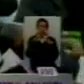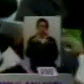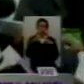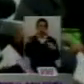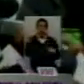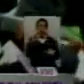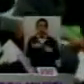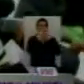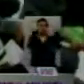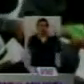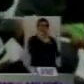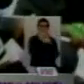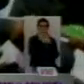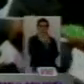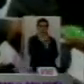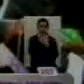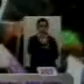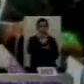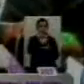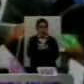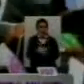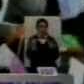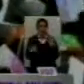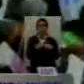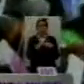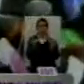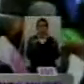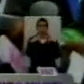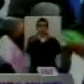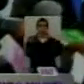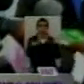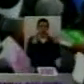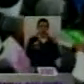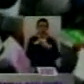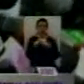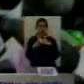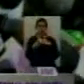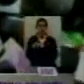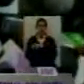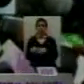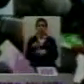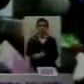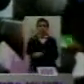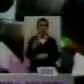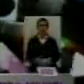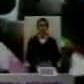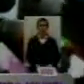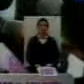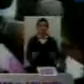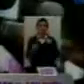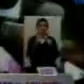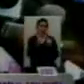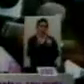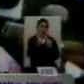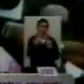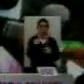generar condiciones. Ustedes saben muy bien que actualmente hay problemas en el mercado, hay problemas en el país, la informalidad nos